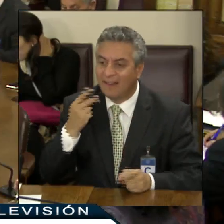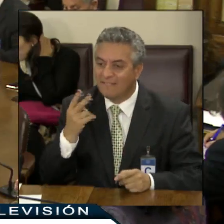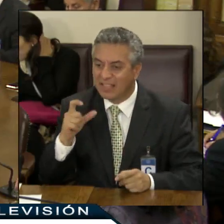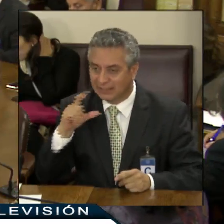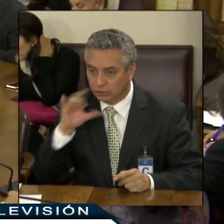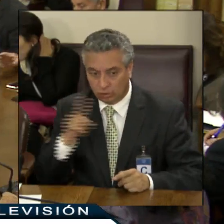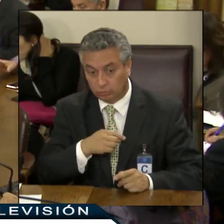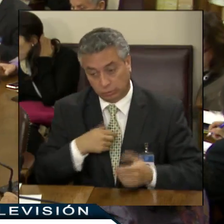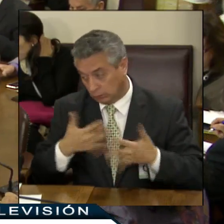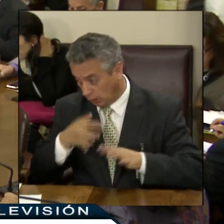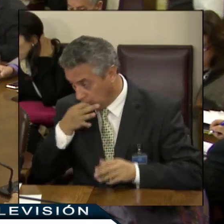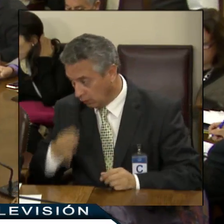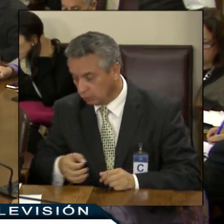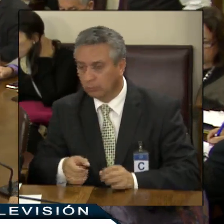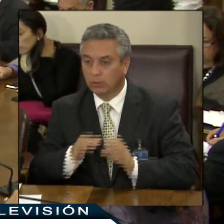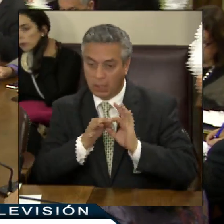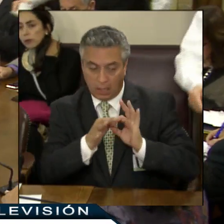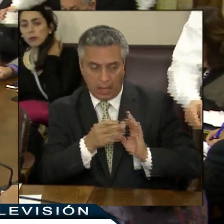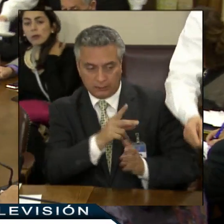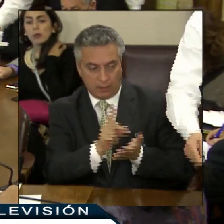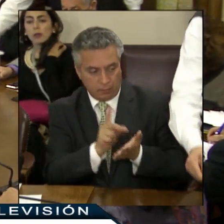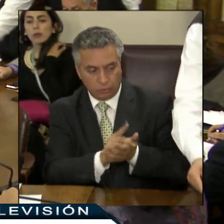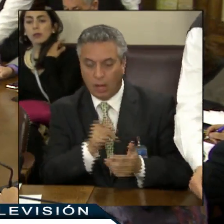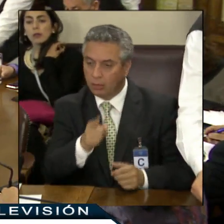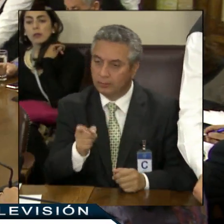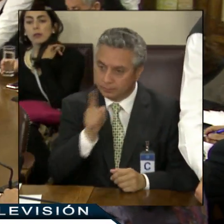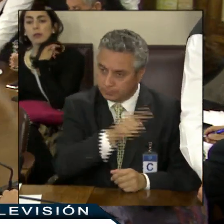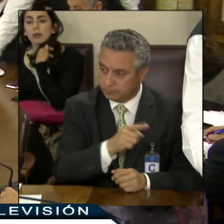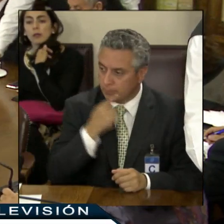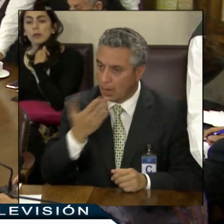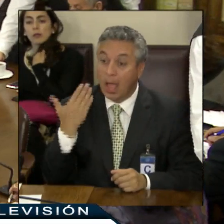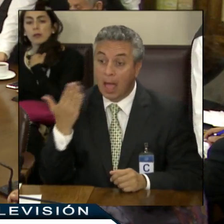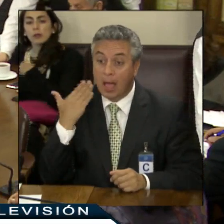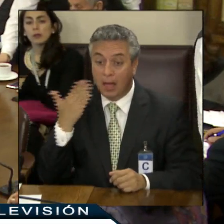presidente Muchas gracias diputado diputada